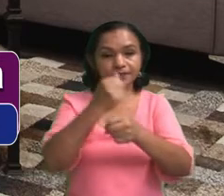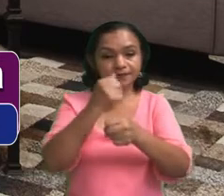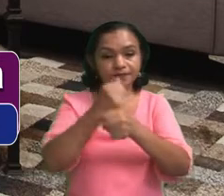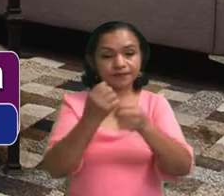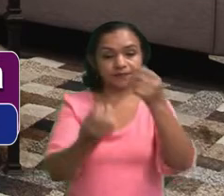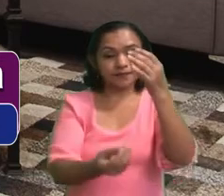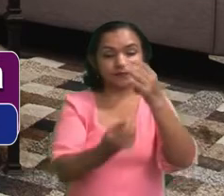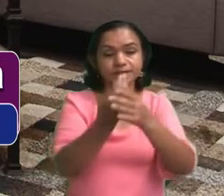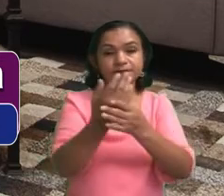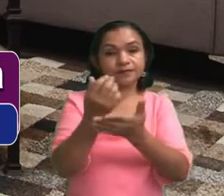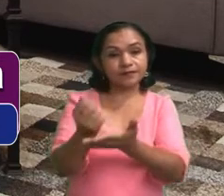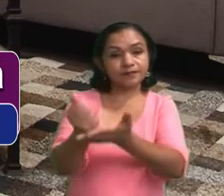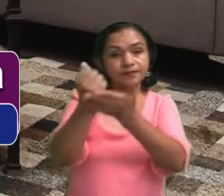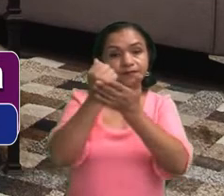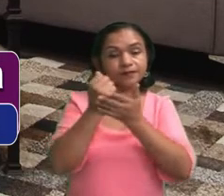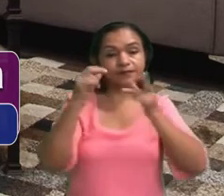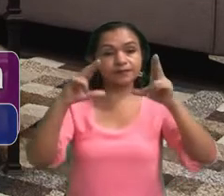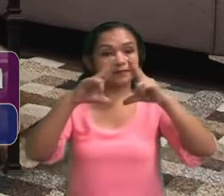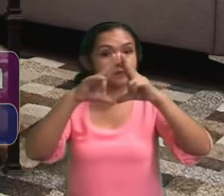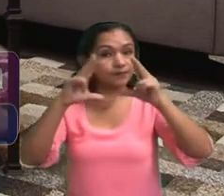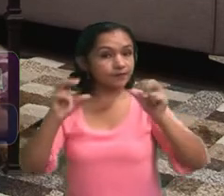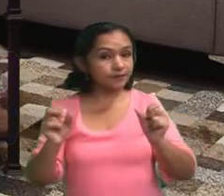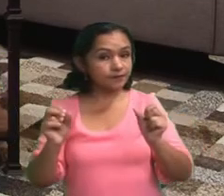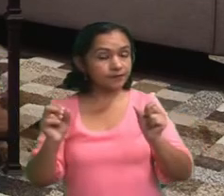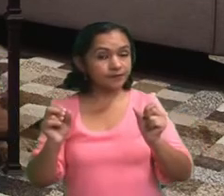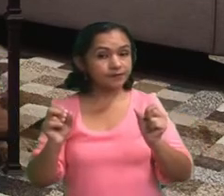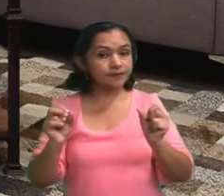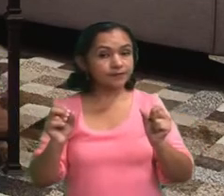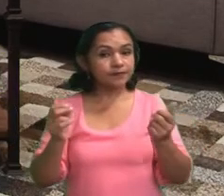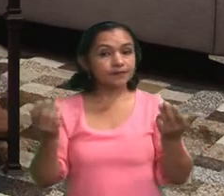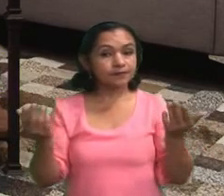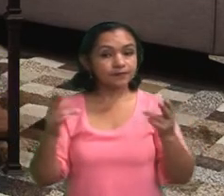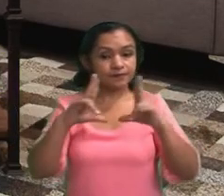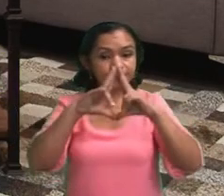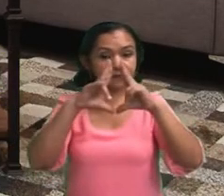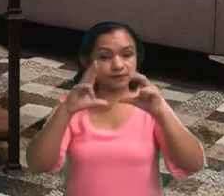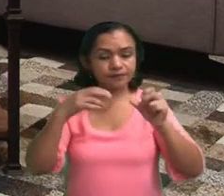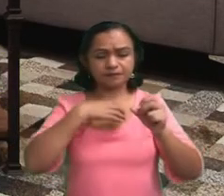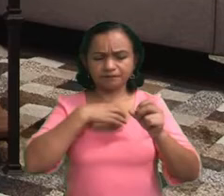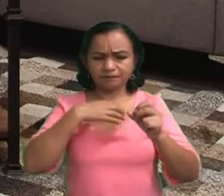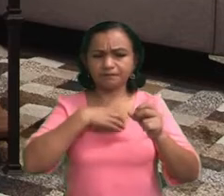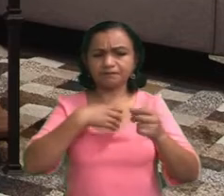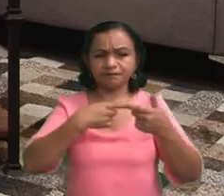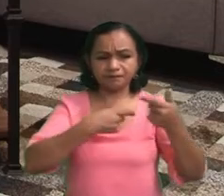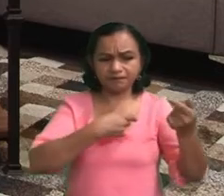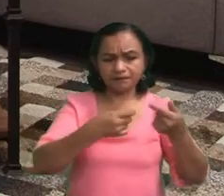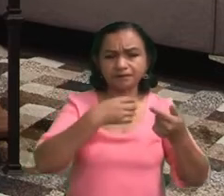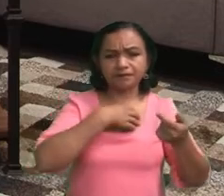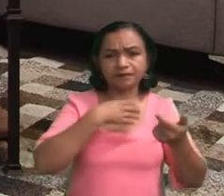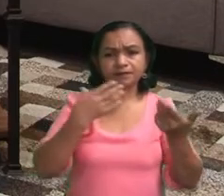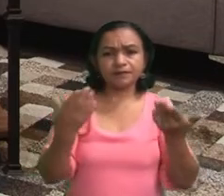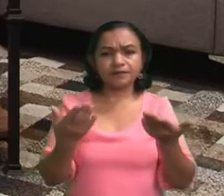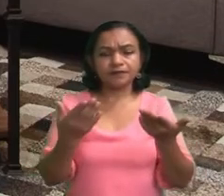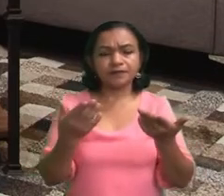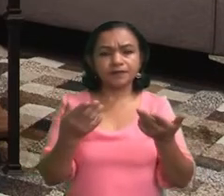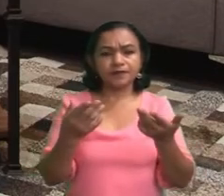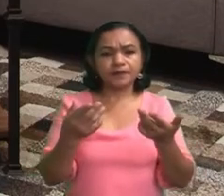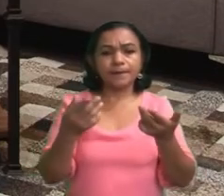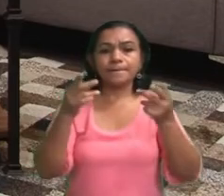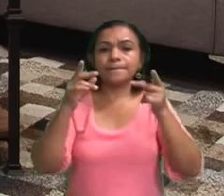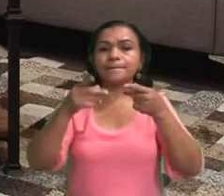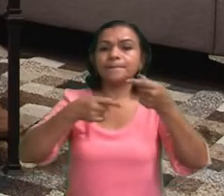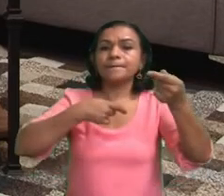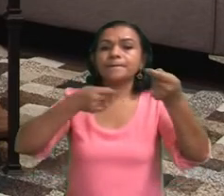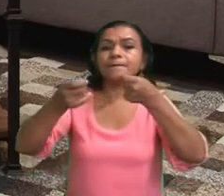Eso nos ha permitido que Nicaragua no solamente sea prácticamente autosuficiente. Mira, somos el primer exportador